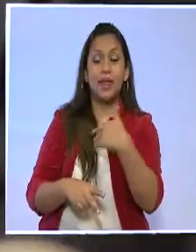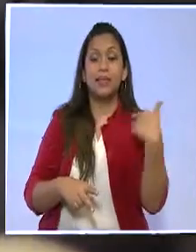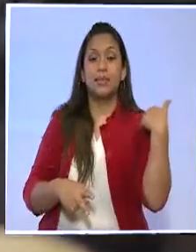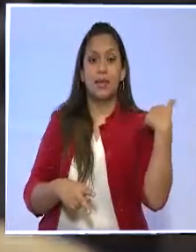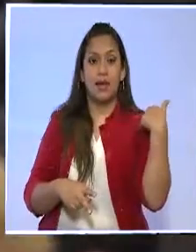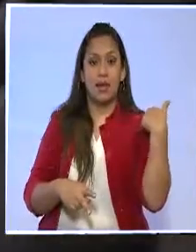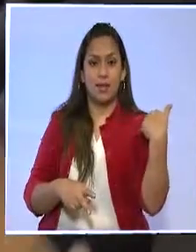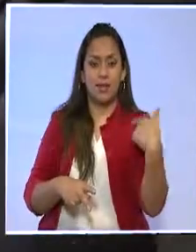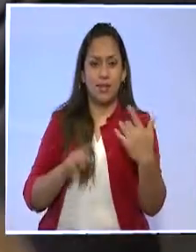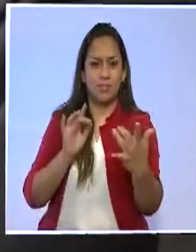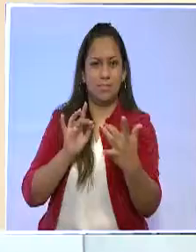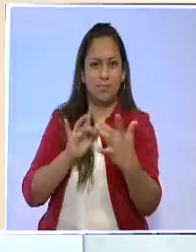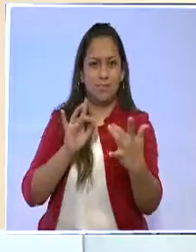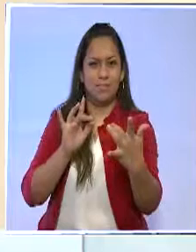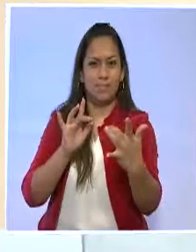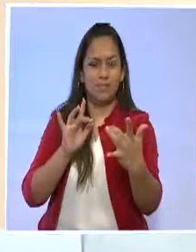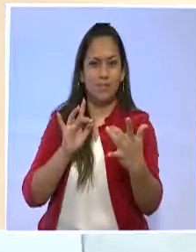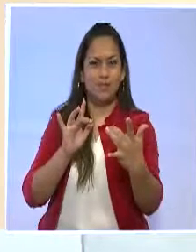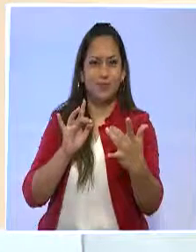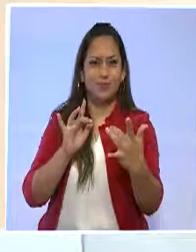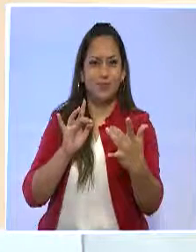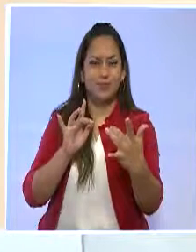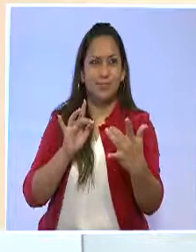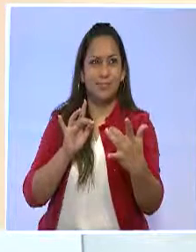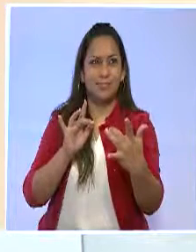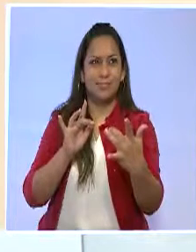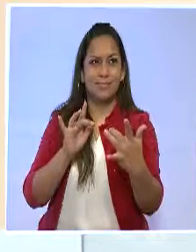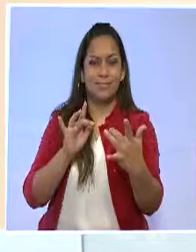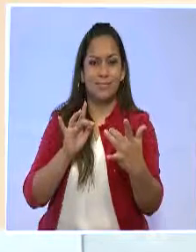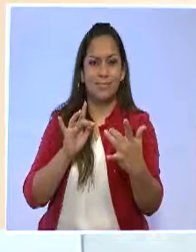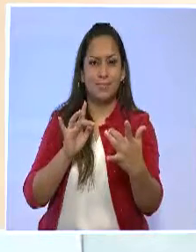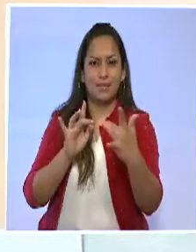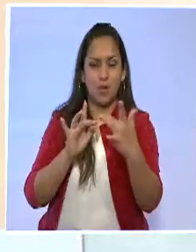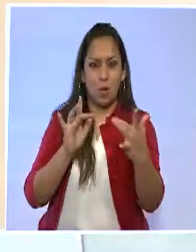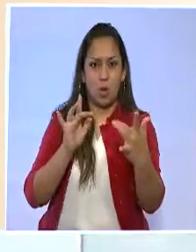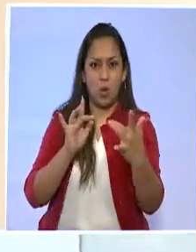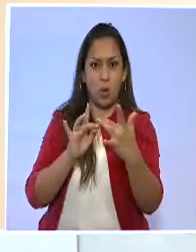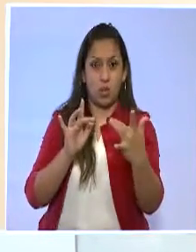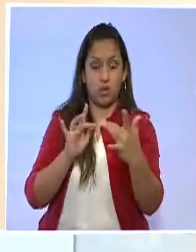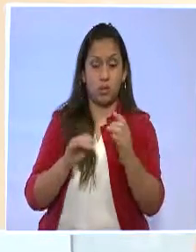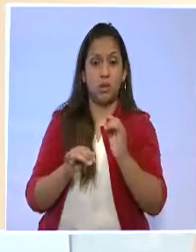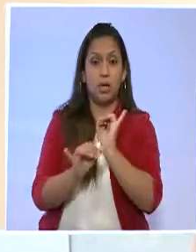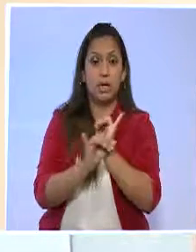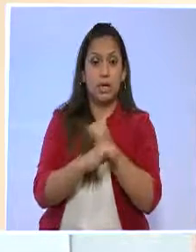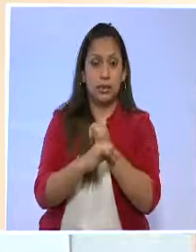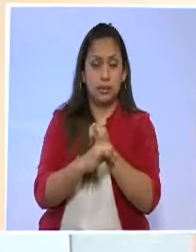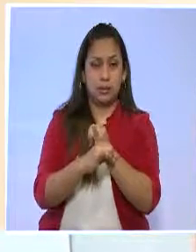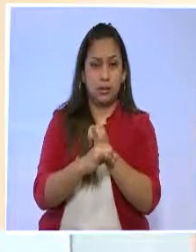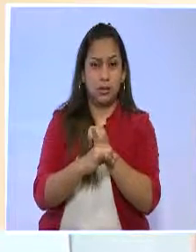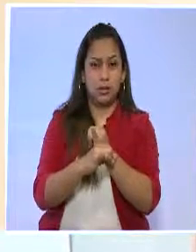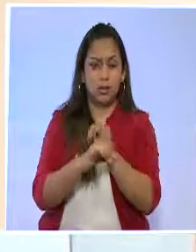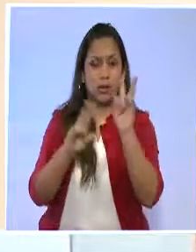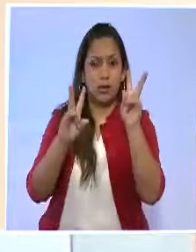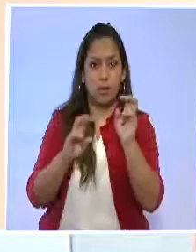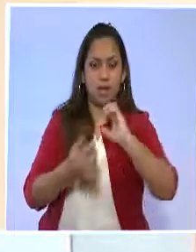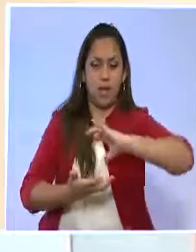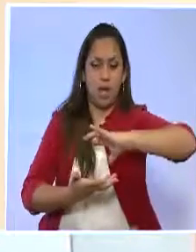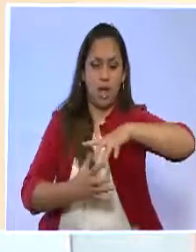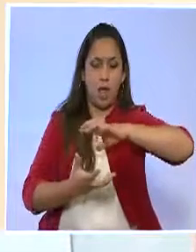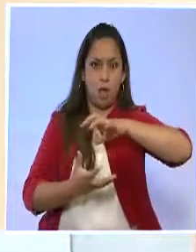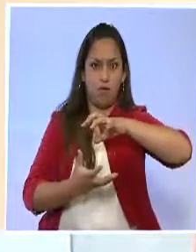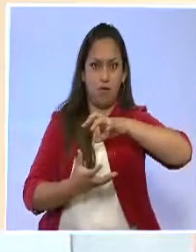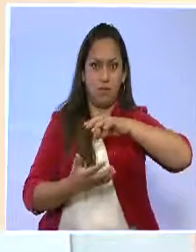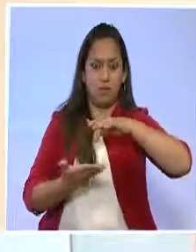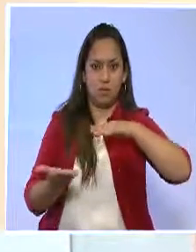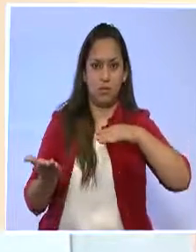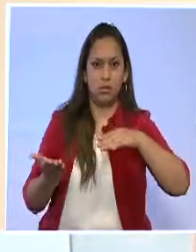con con el el instituto geofísico que tiene justamente su